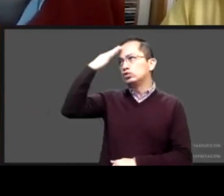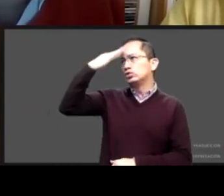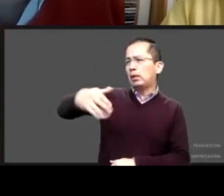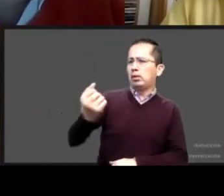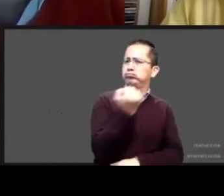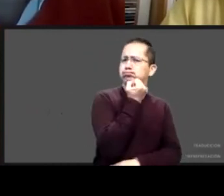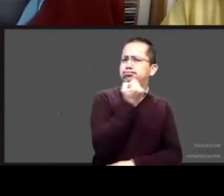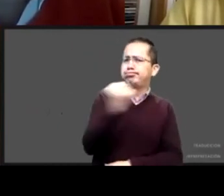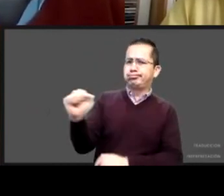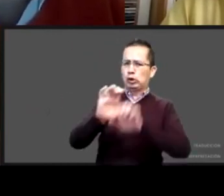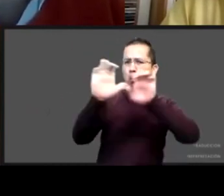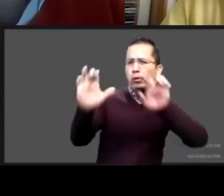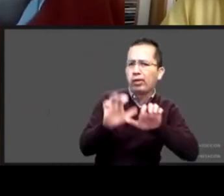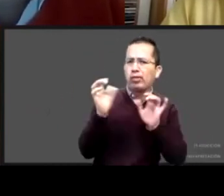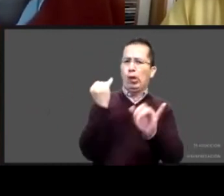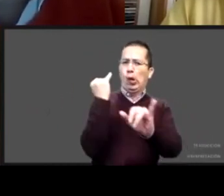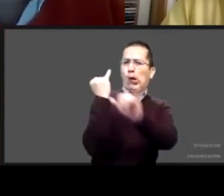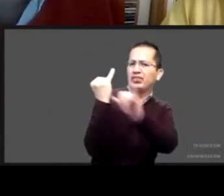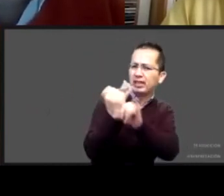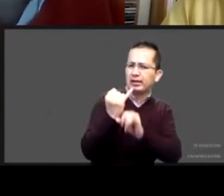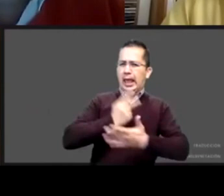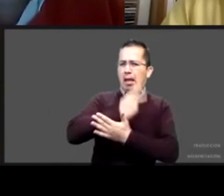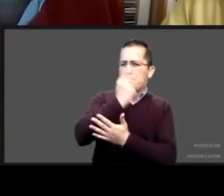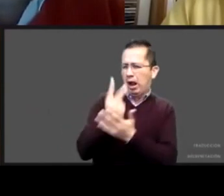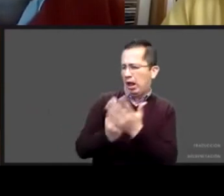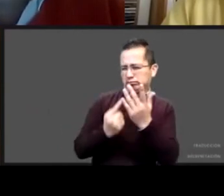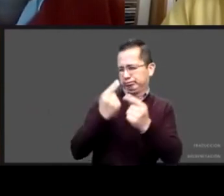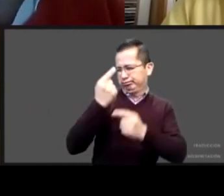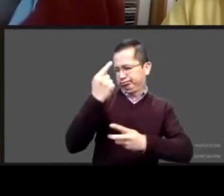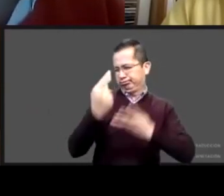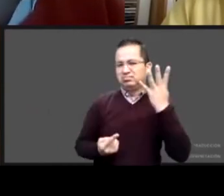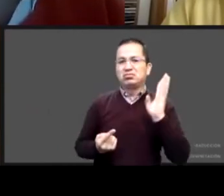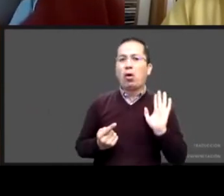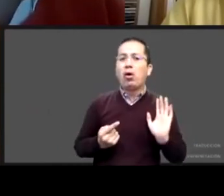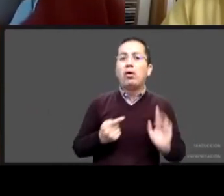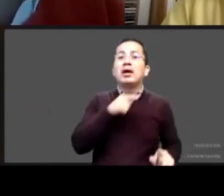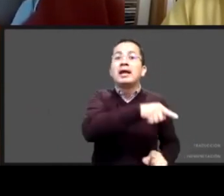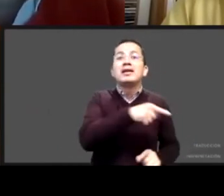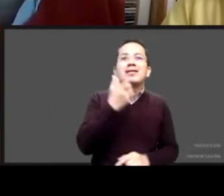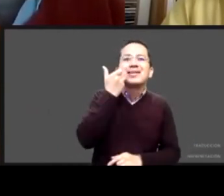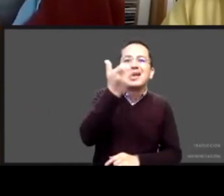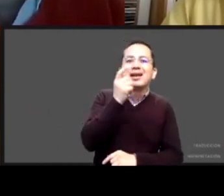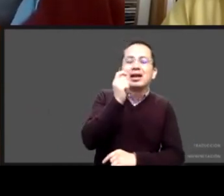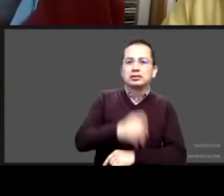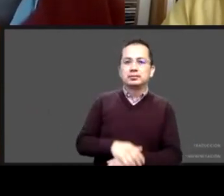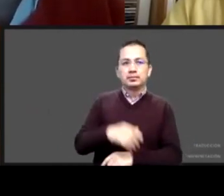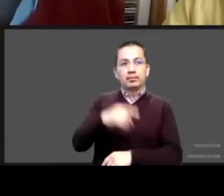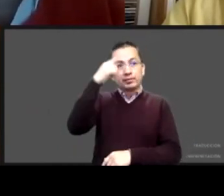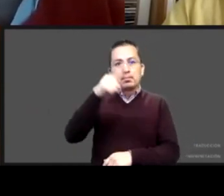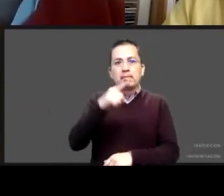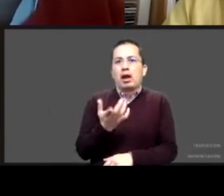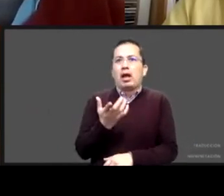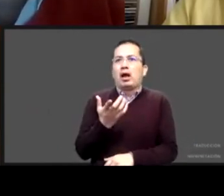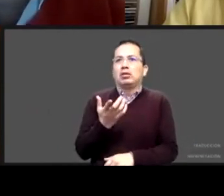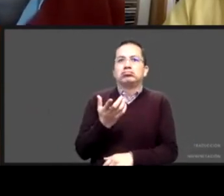esperan en este uso de las tecnologías lo mismo que esperan en la vida real, en la